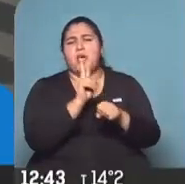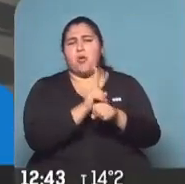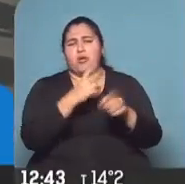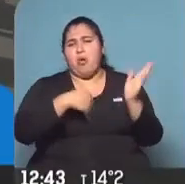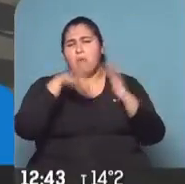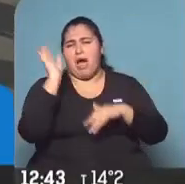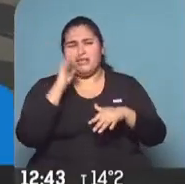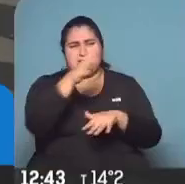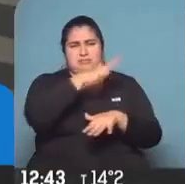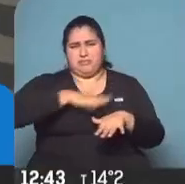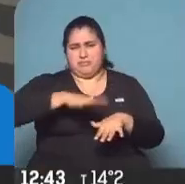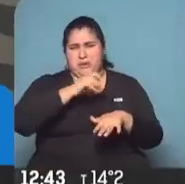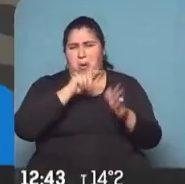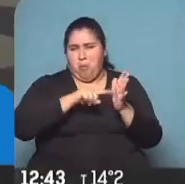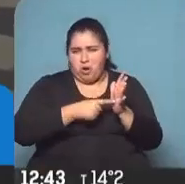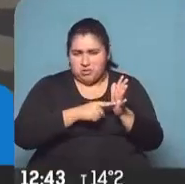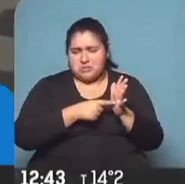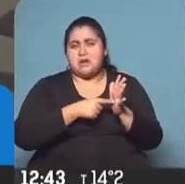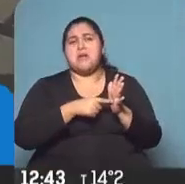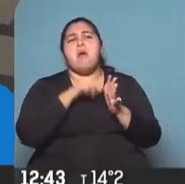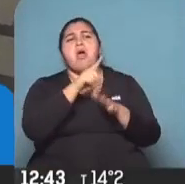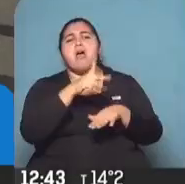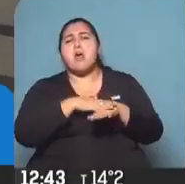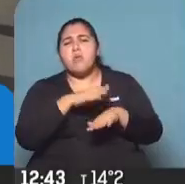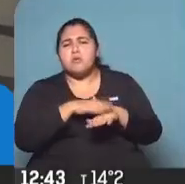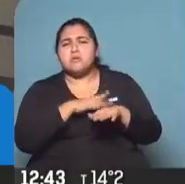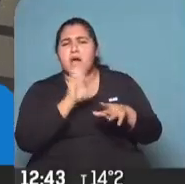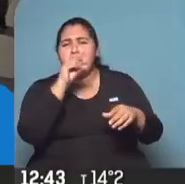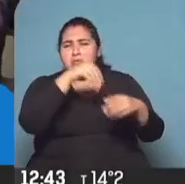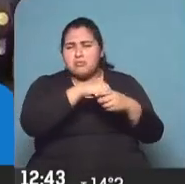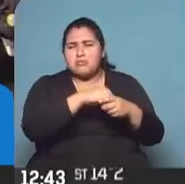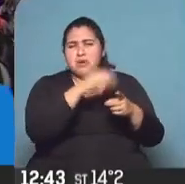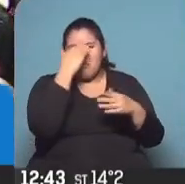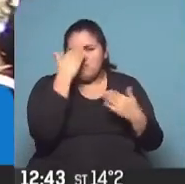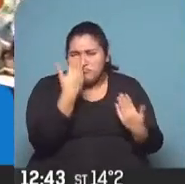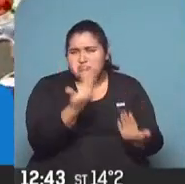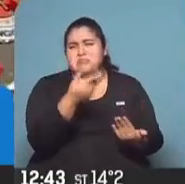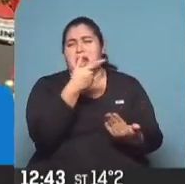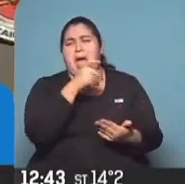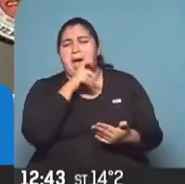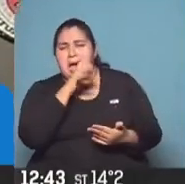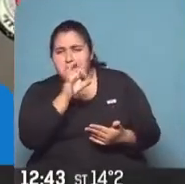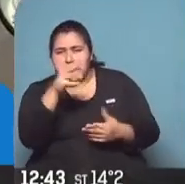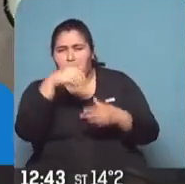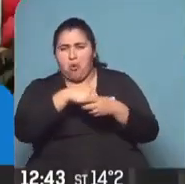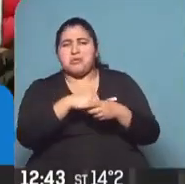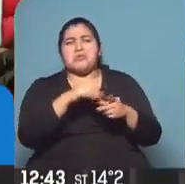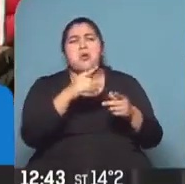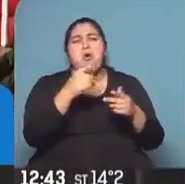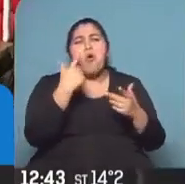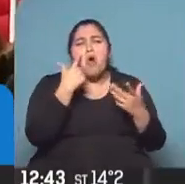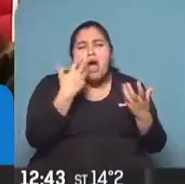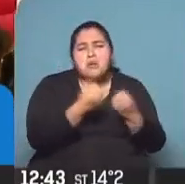2 y se desempeña la rendición de honores ceremonias